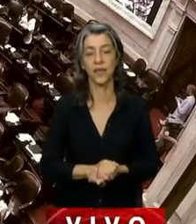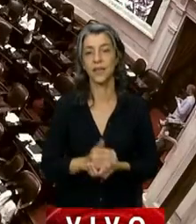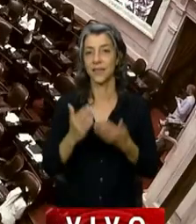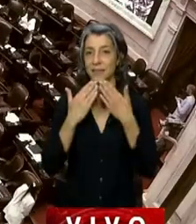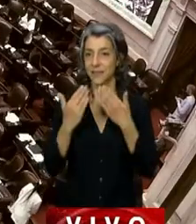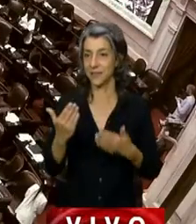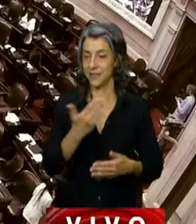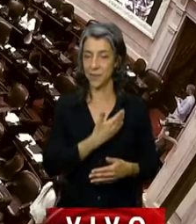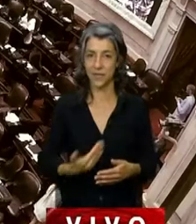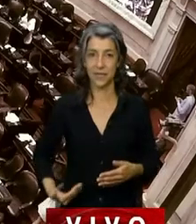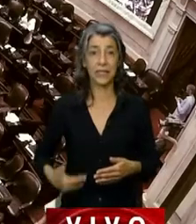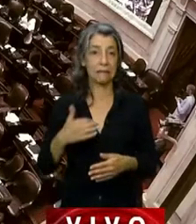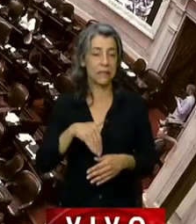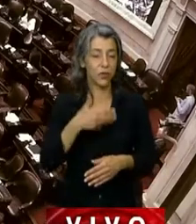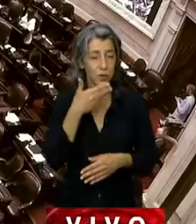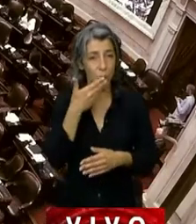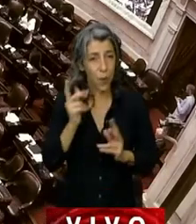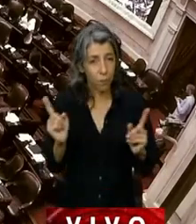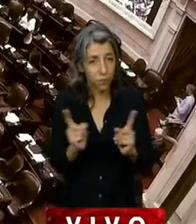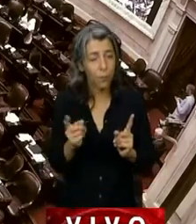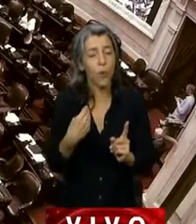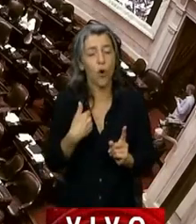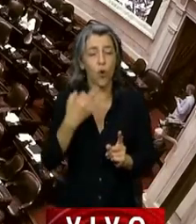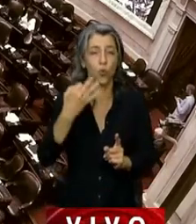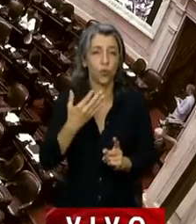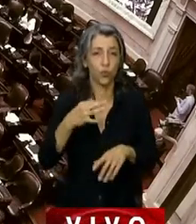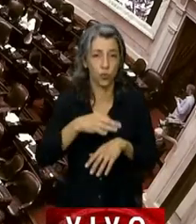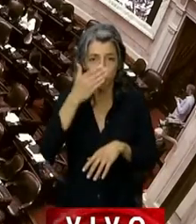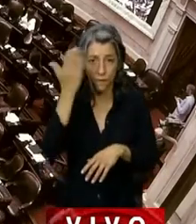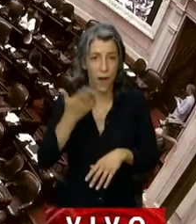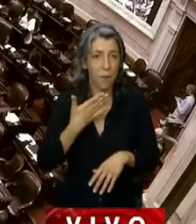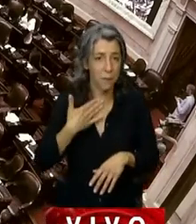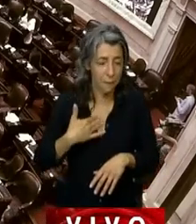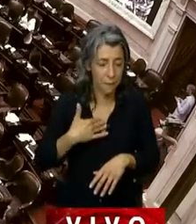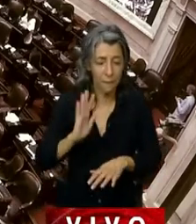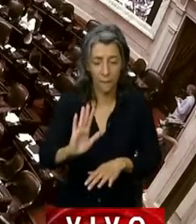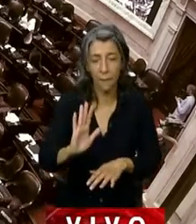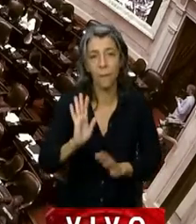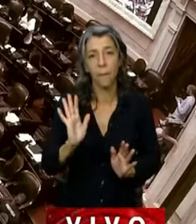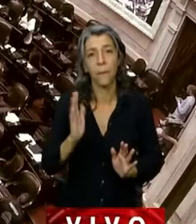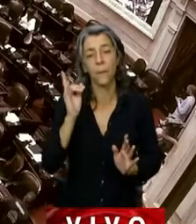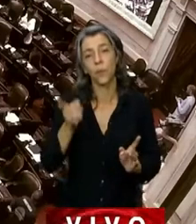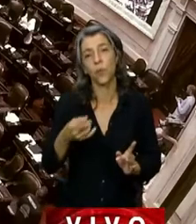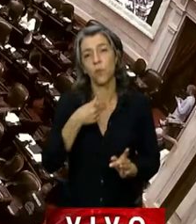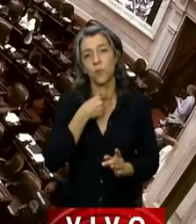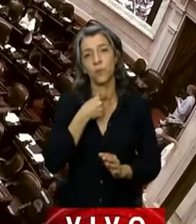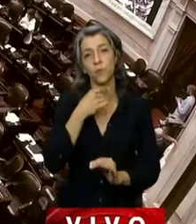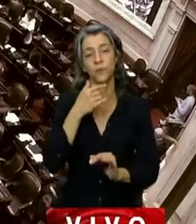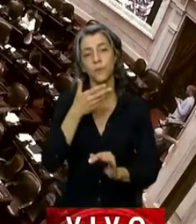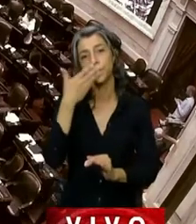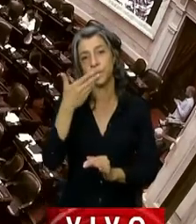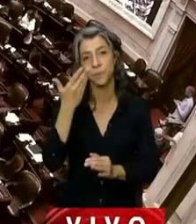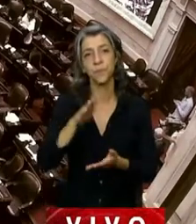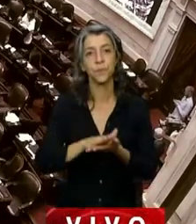ser muy breve porque estoy con una laringitis horrible. Pero no podía dejar pasar esta oportunidad para hablar del